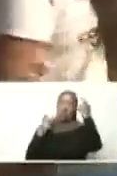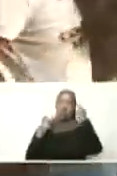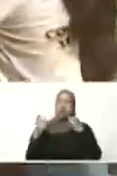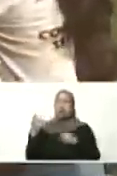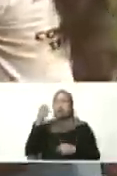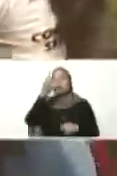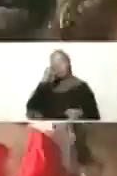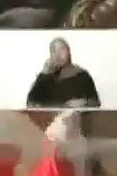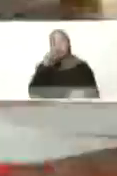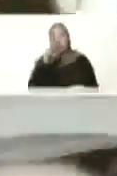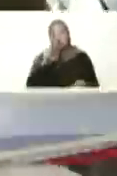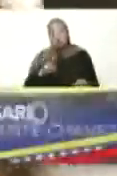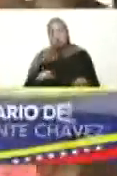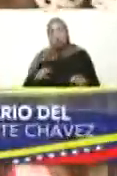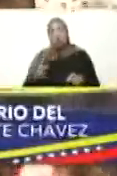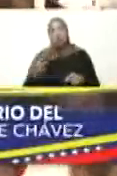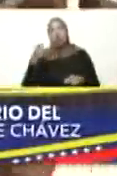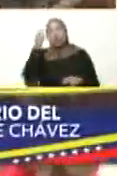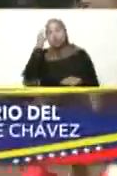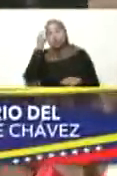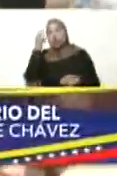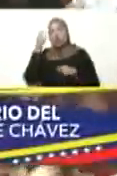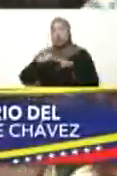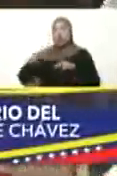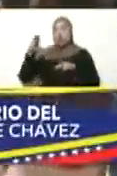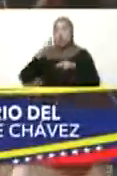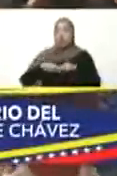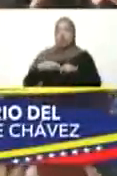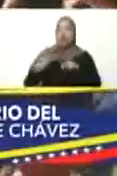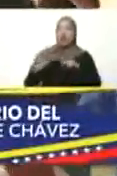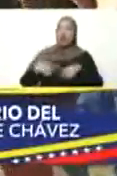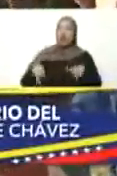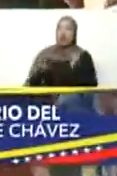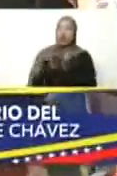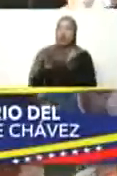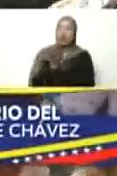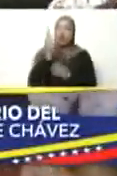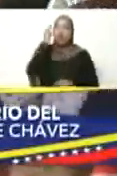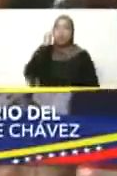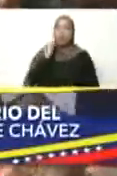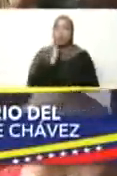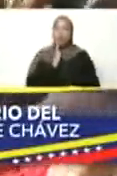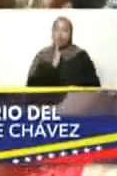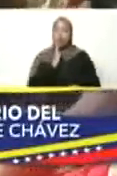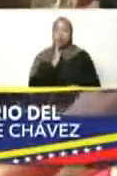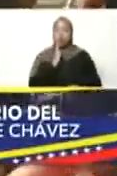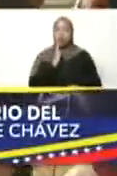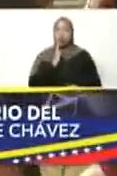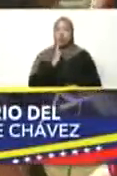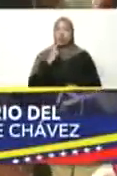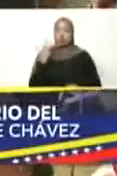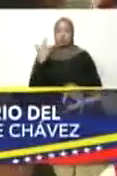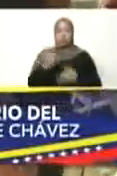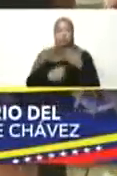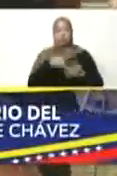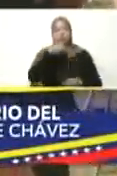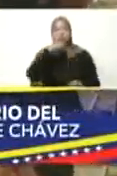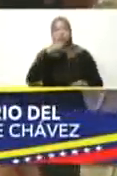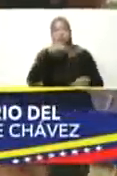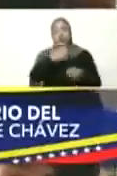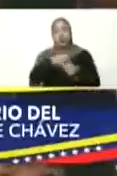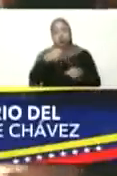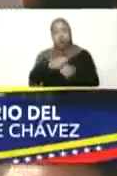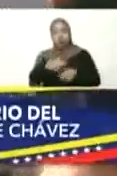todos los días, cada vez que estos niños y niñas salen de la Escuela Bolivariana Maestra Isabel González y se acercan a este espacio.